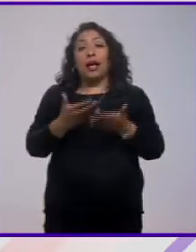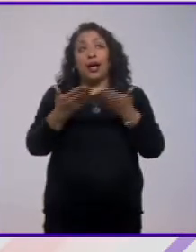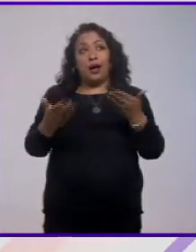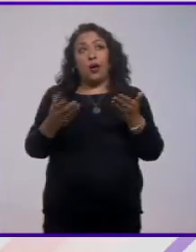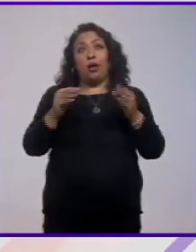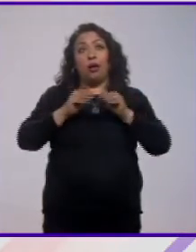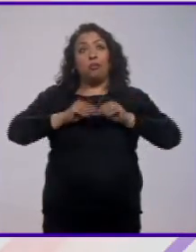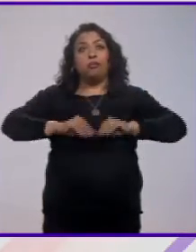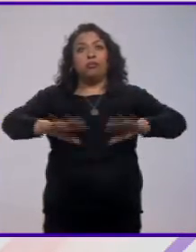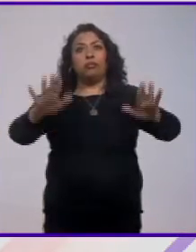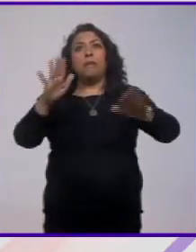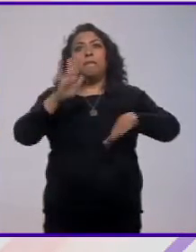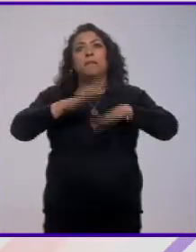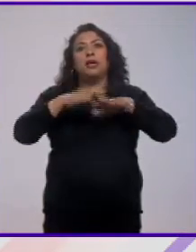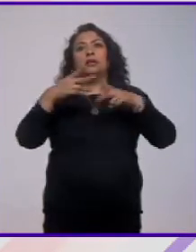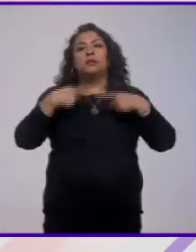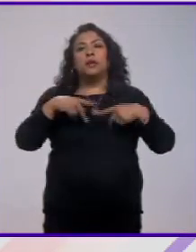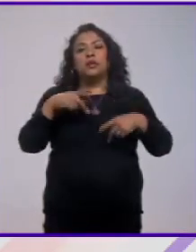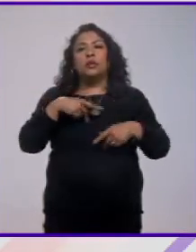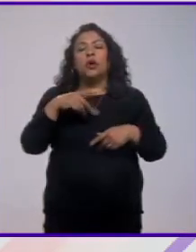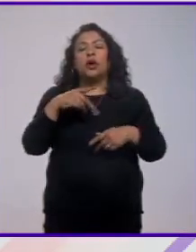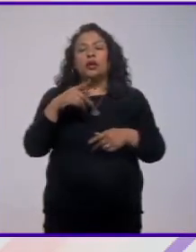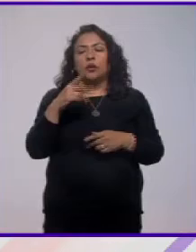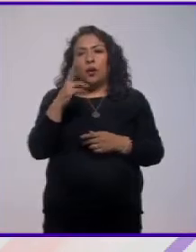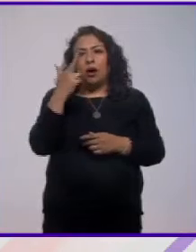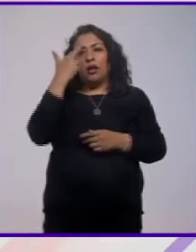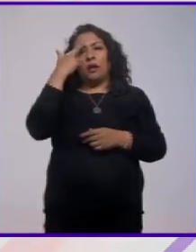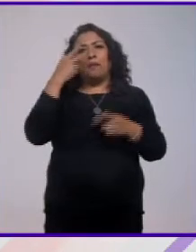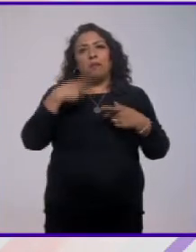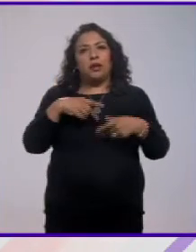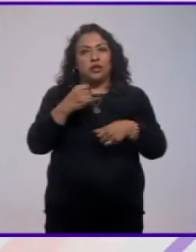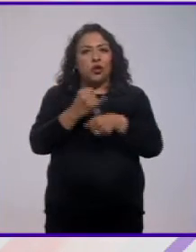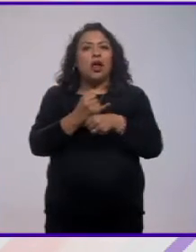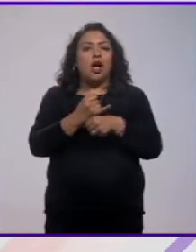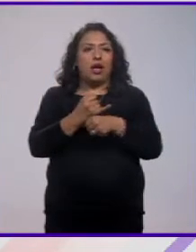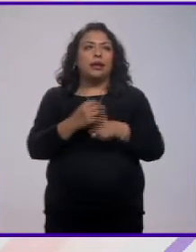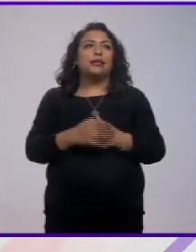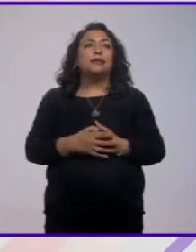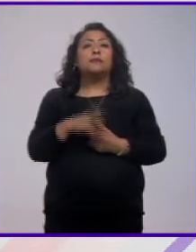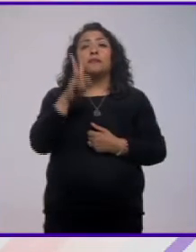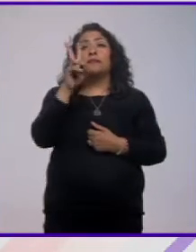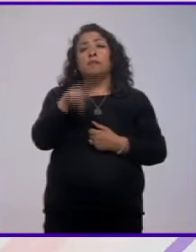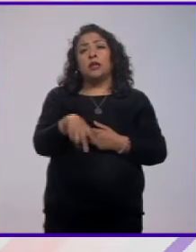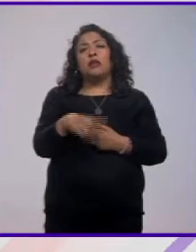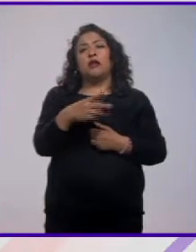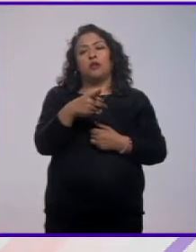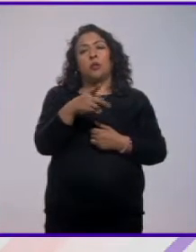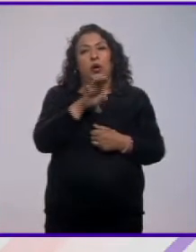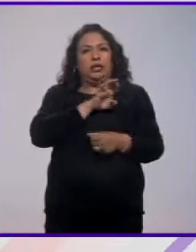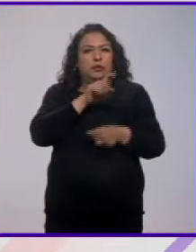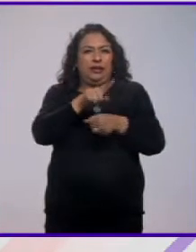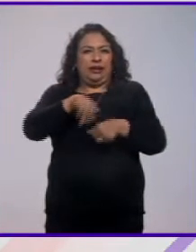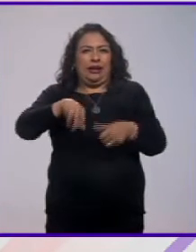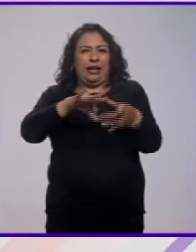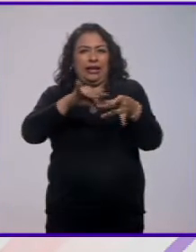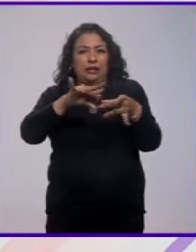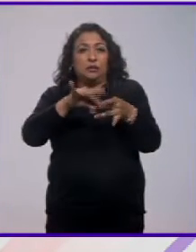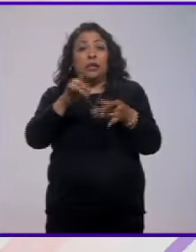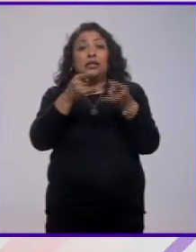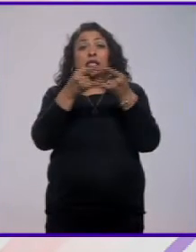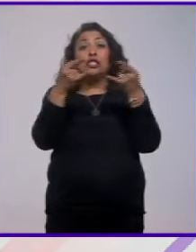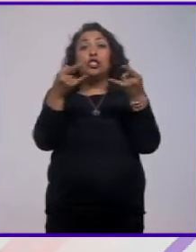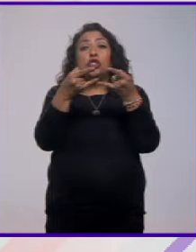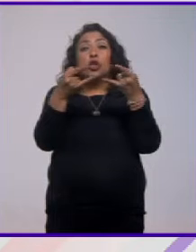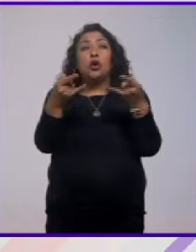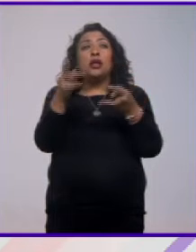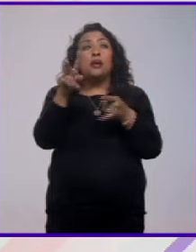va a cartelera, mucha más gente se pueda llevar estos personajes y esta historia a su casa. Es muy particular lo que mencionas, porque la historia es una